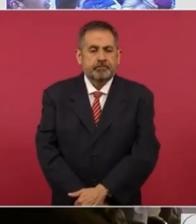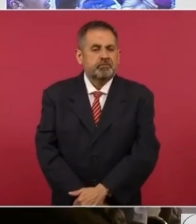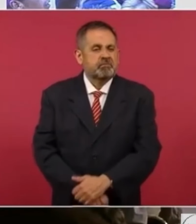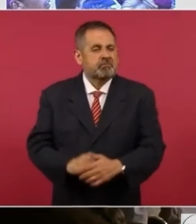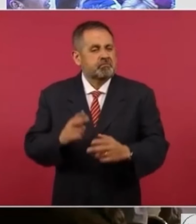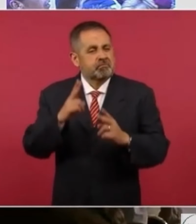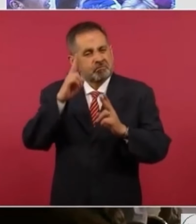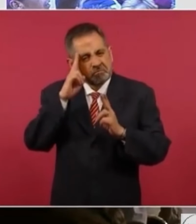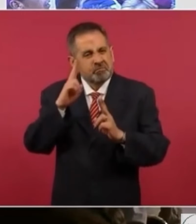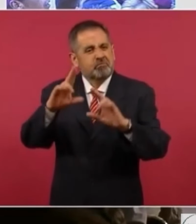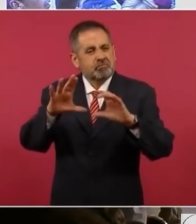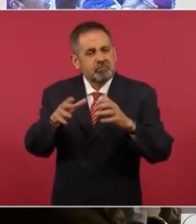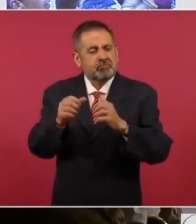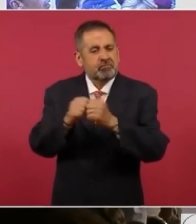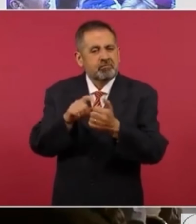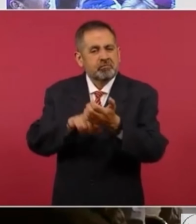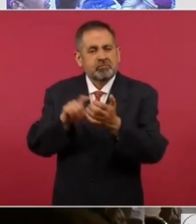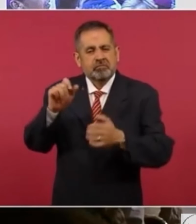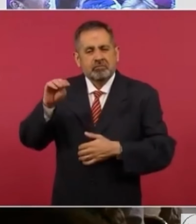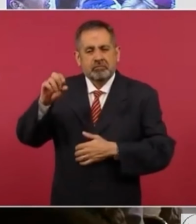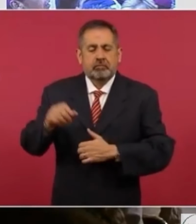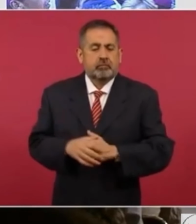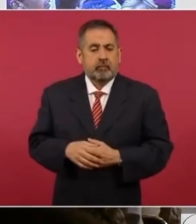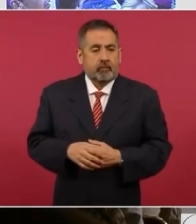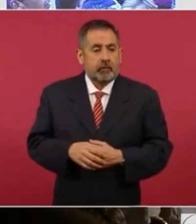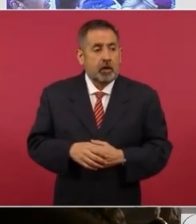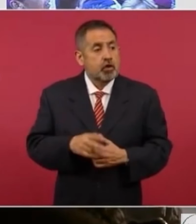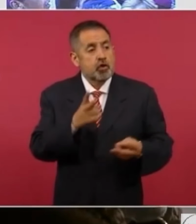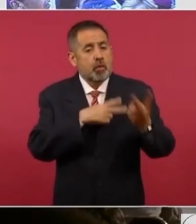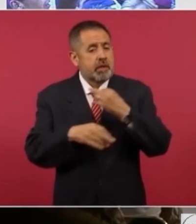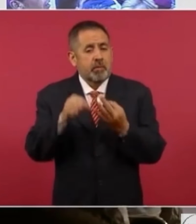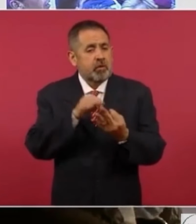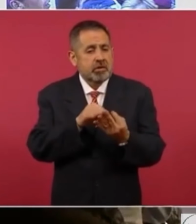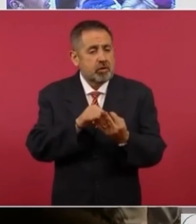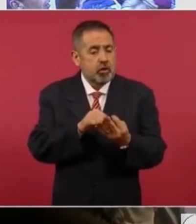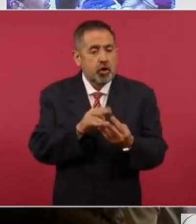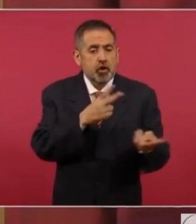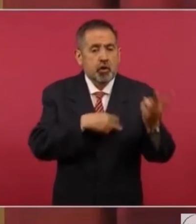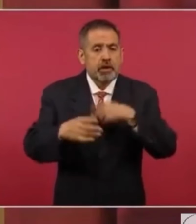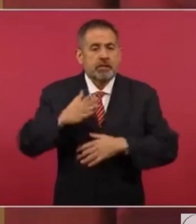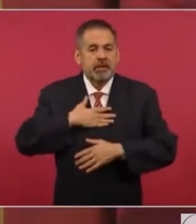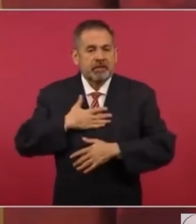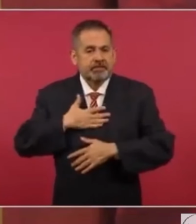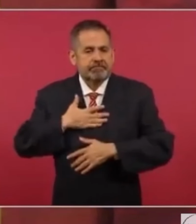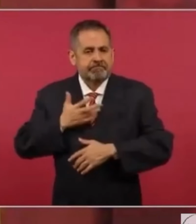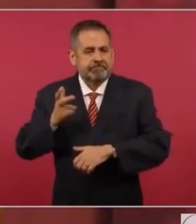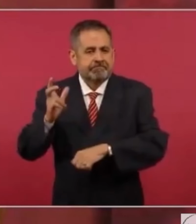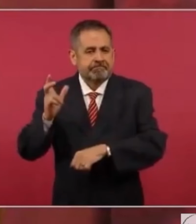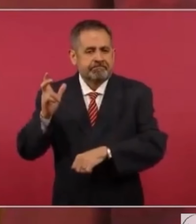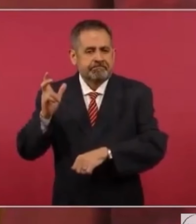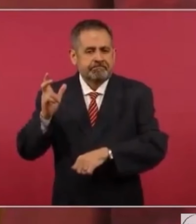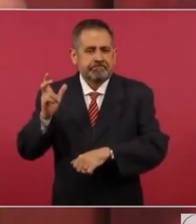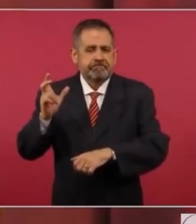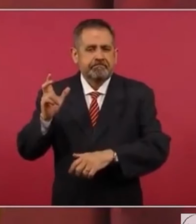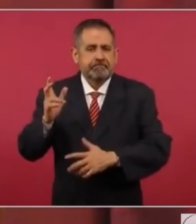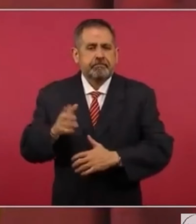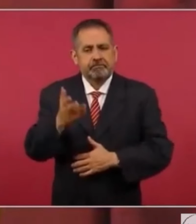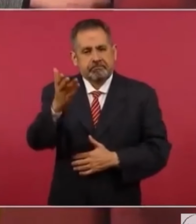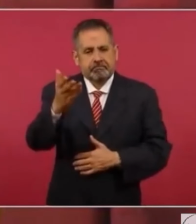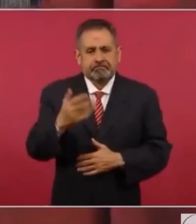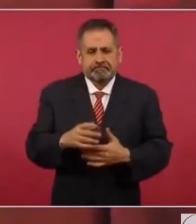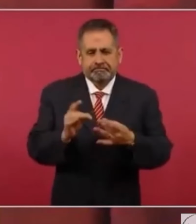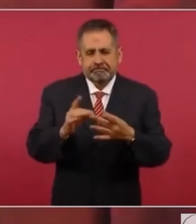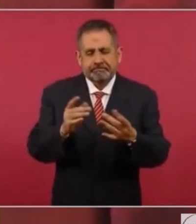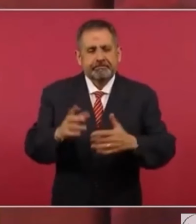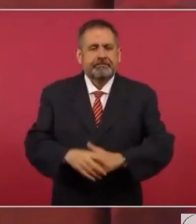con Obrador. Y bueno, no vine por mis tortas, vine por mis... No lo vamos a